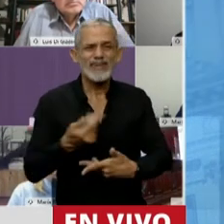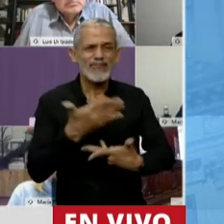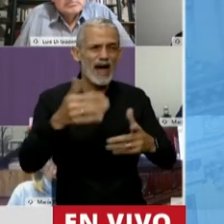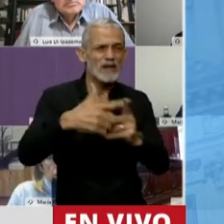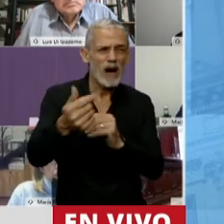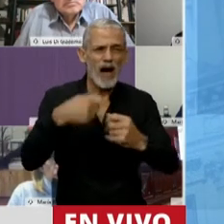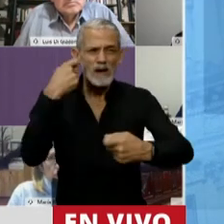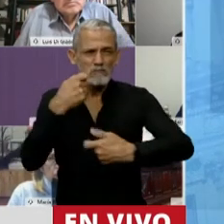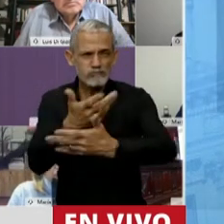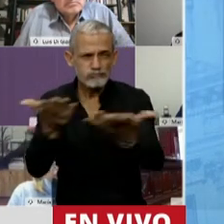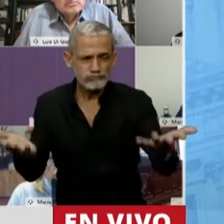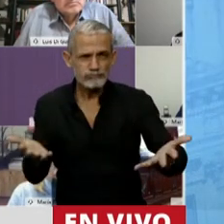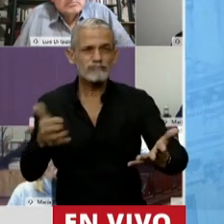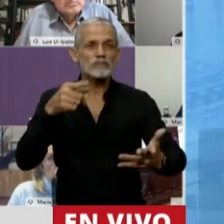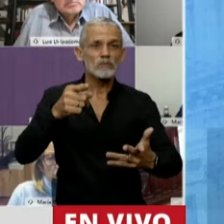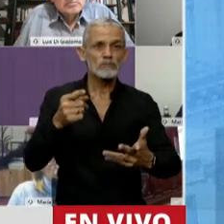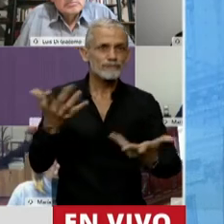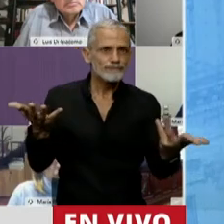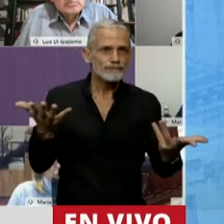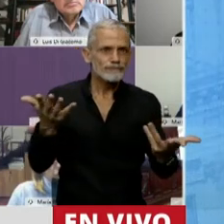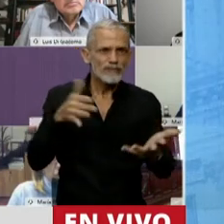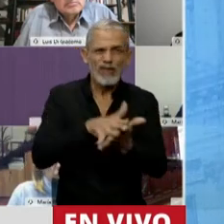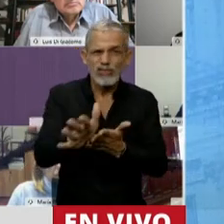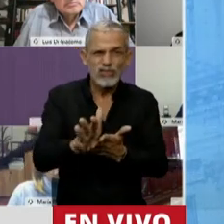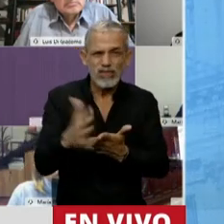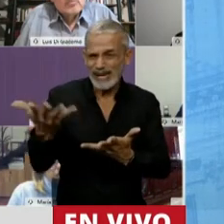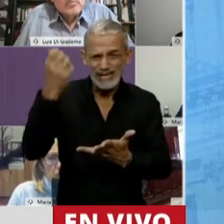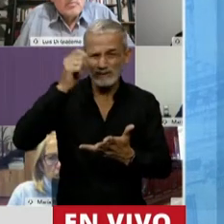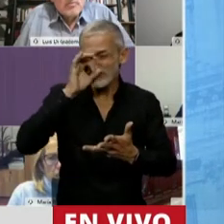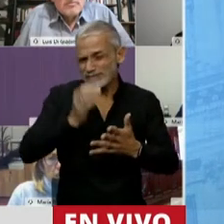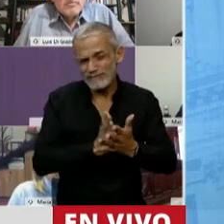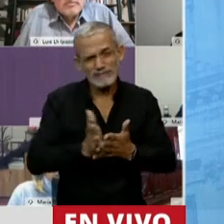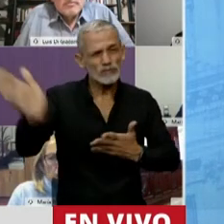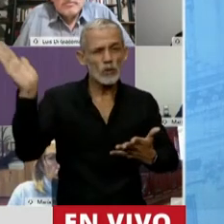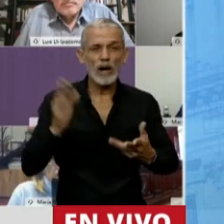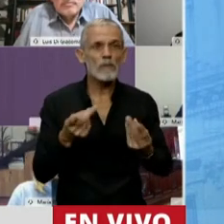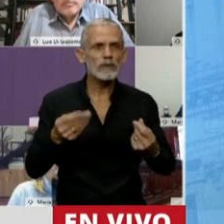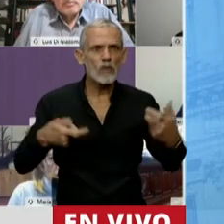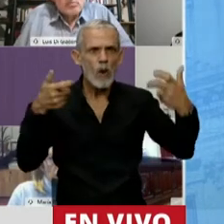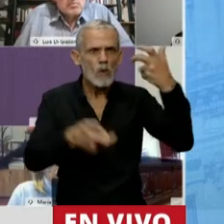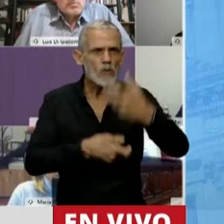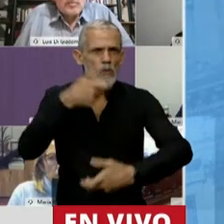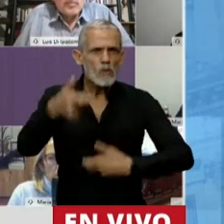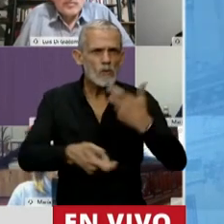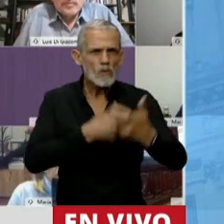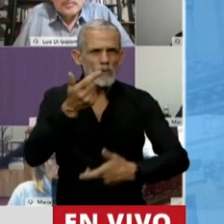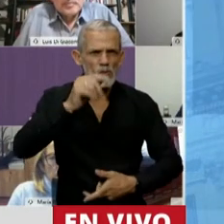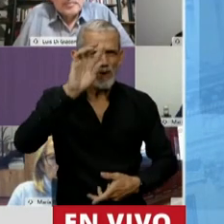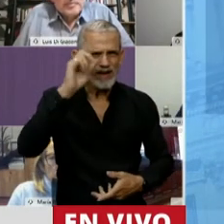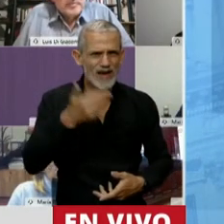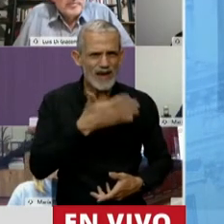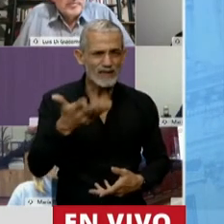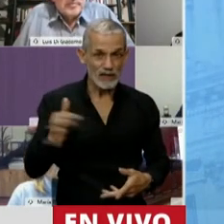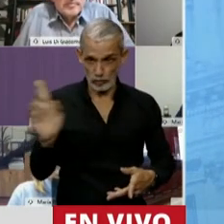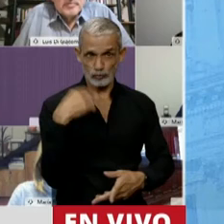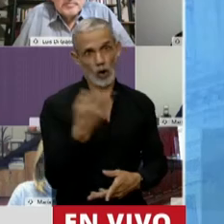una vez que es arrasado no se termina de recuperar nunca. Pero además, ¿cuánto presupuesto tiene que seguir invirtiendo el Estado? ¿Cuánto más tenemos que